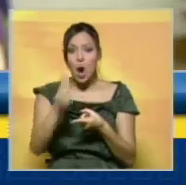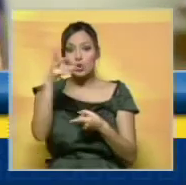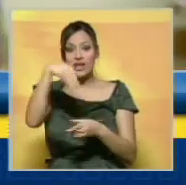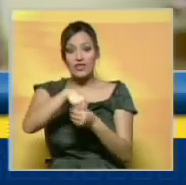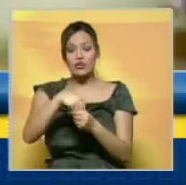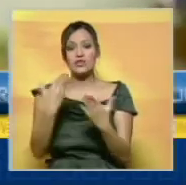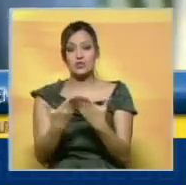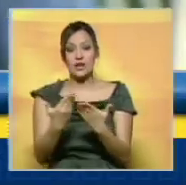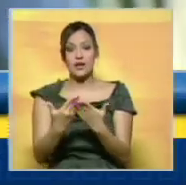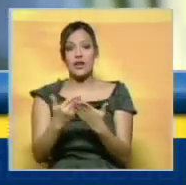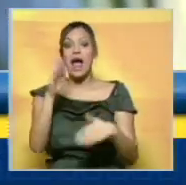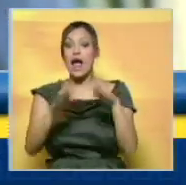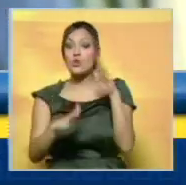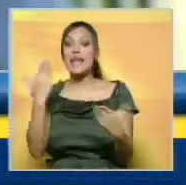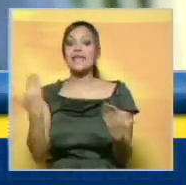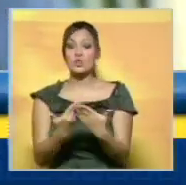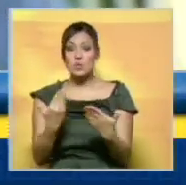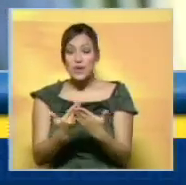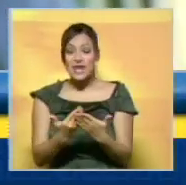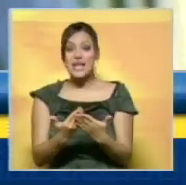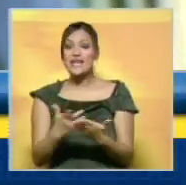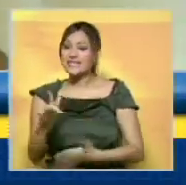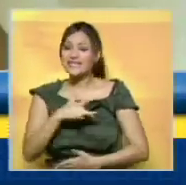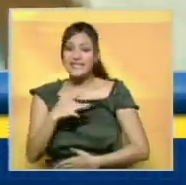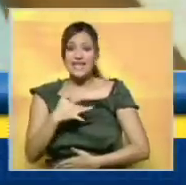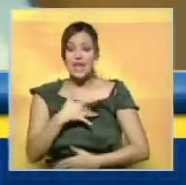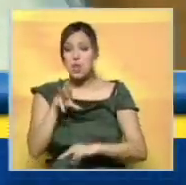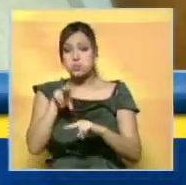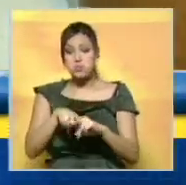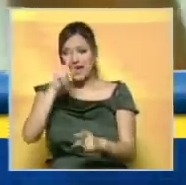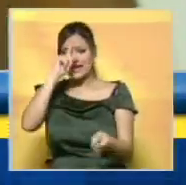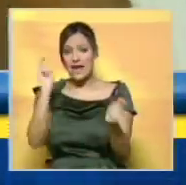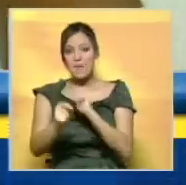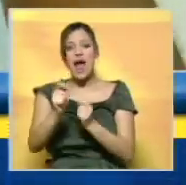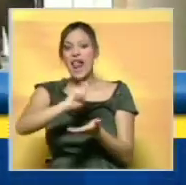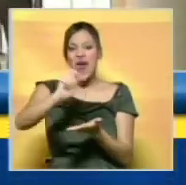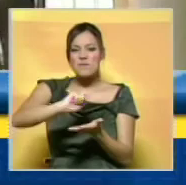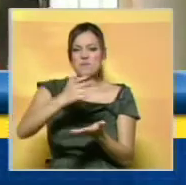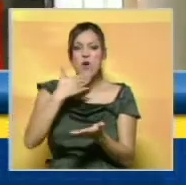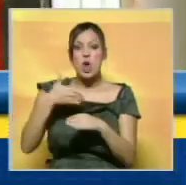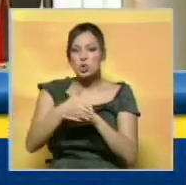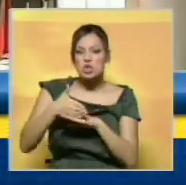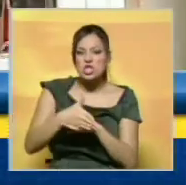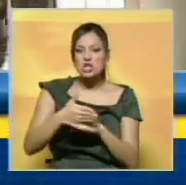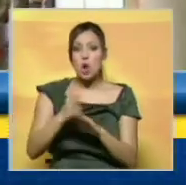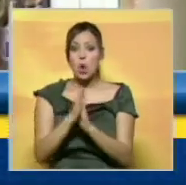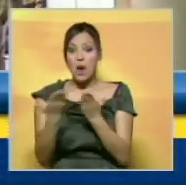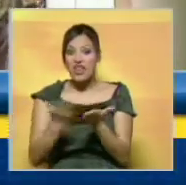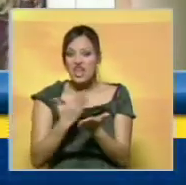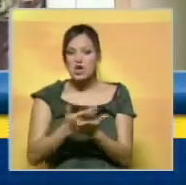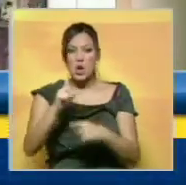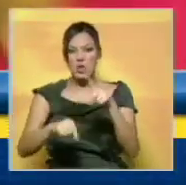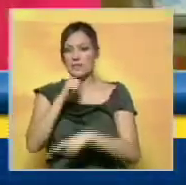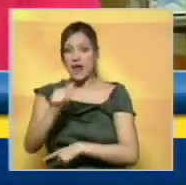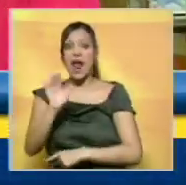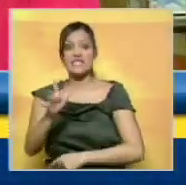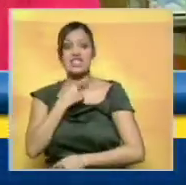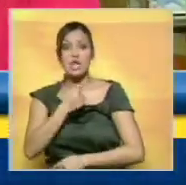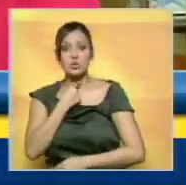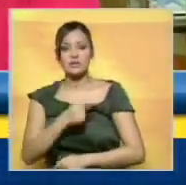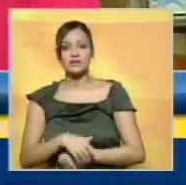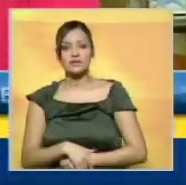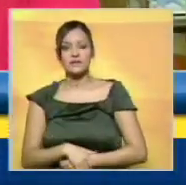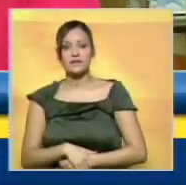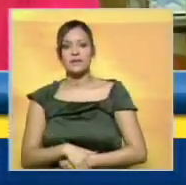algunas instituciones la violencia se sienta en los pupitres y cambia el lápiz por cuchillo y el cuaderno por vandalismo. Echan pega